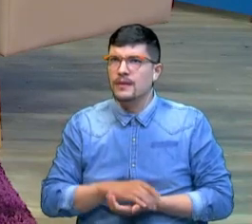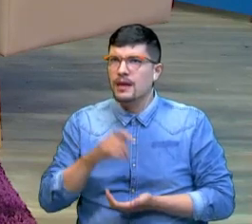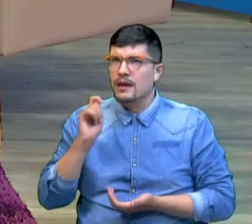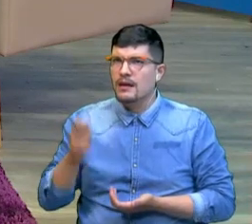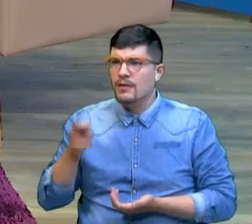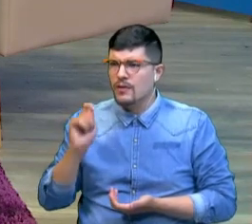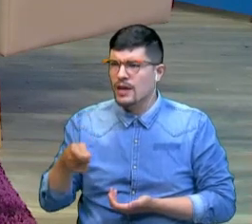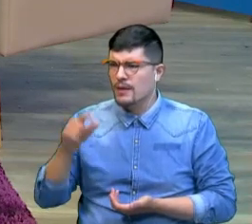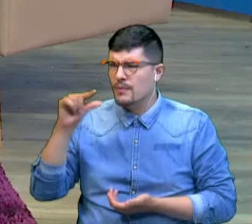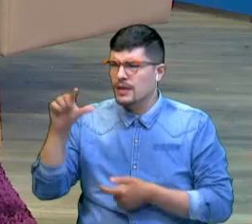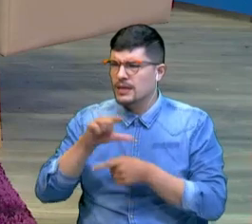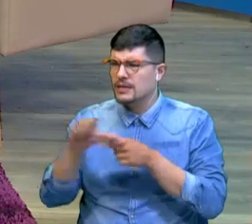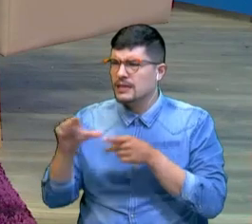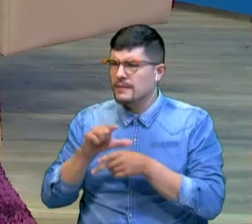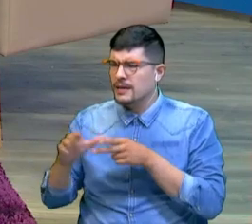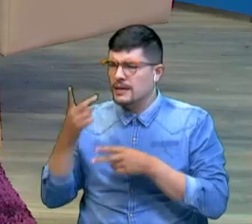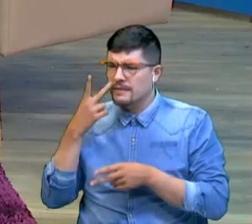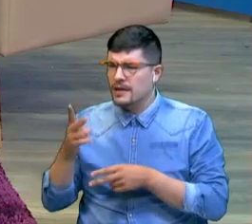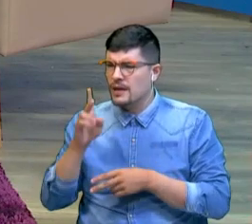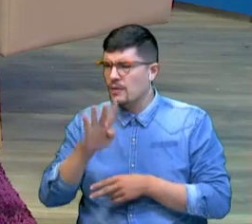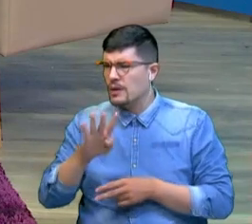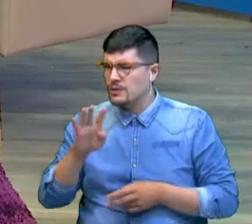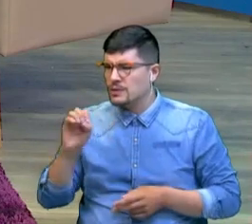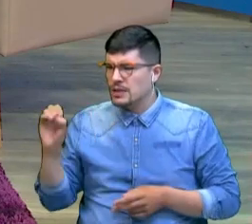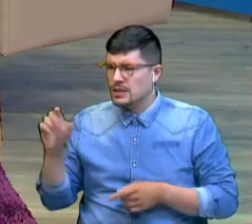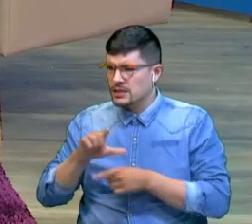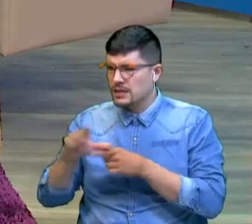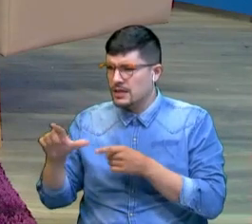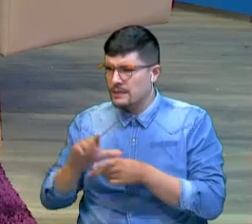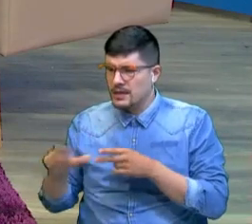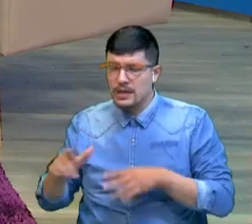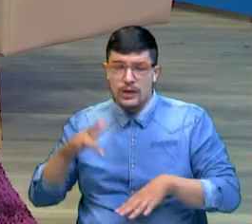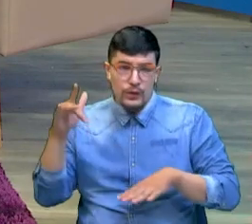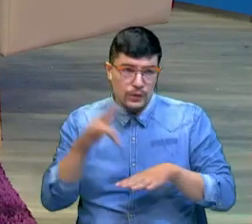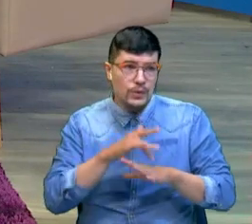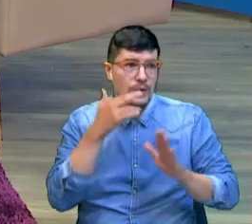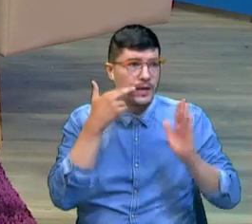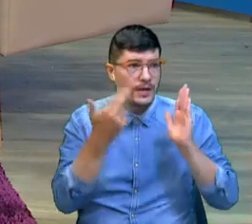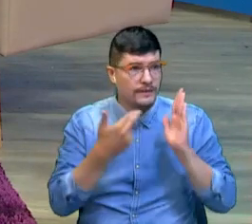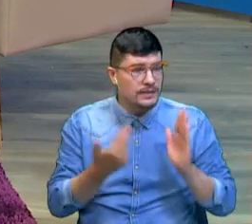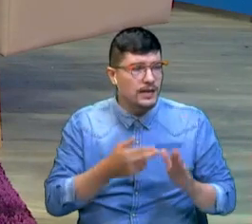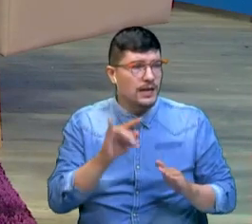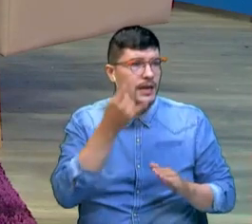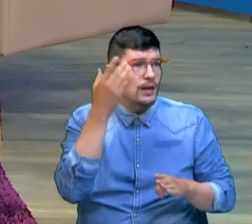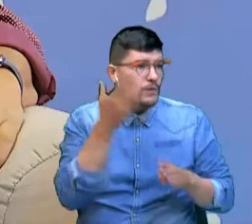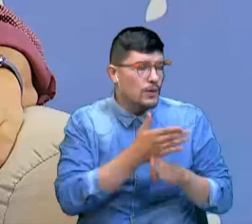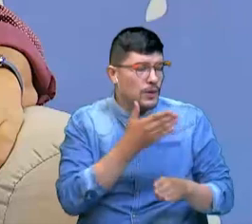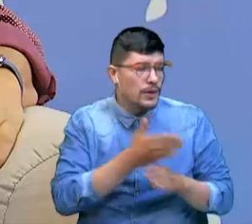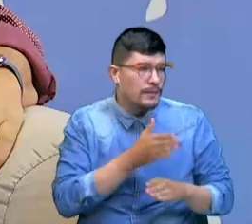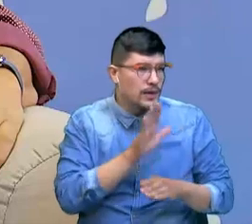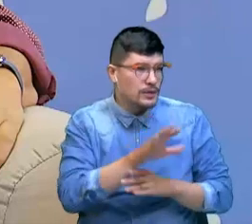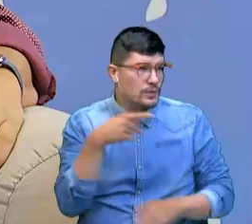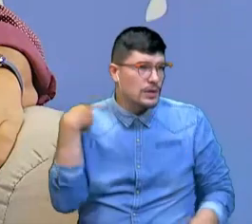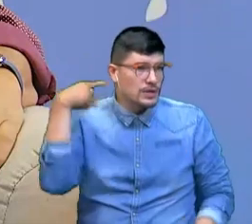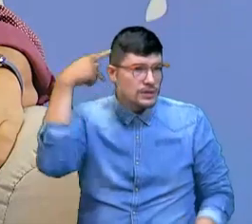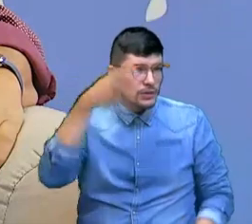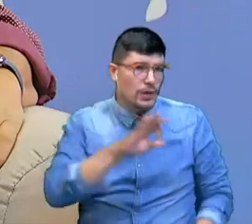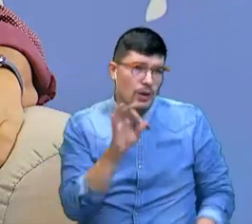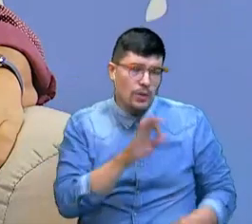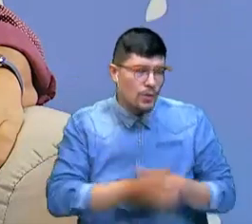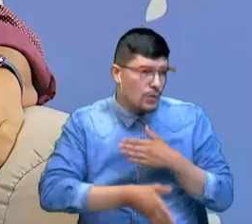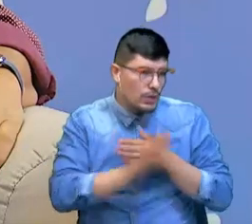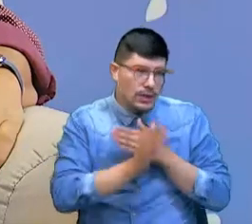Abogado, muy poquitas semanas, le aparecen 400 semanas. Sí, hay que revisar si hay alguna inconsistencia en la historia o que continúe